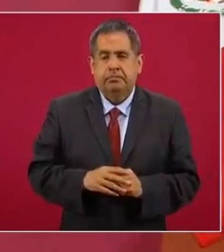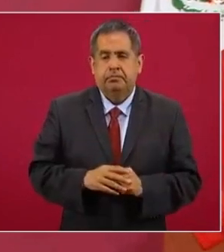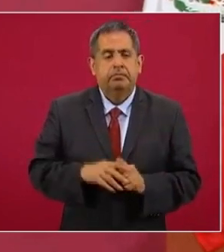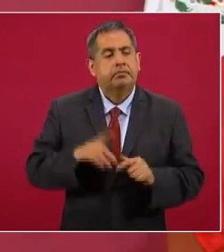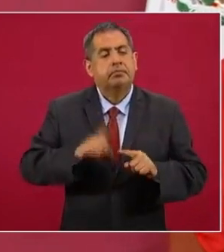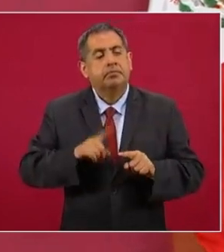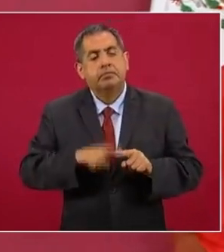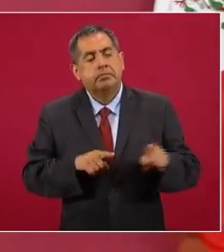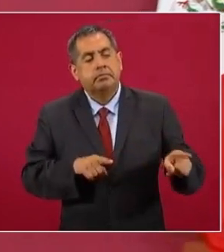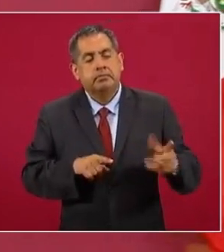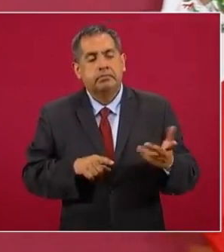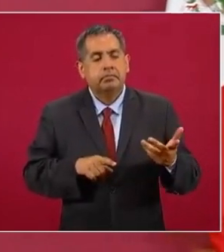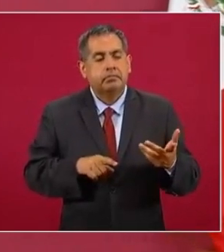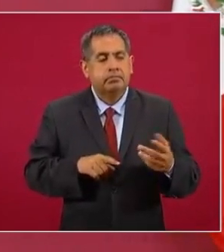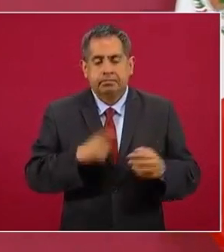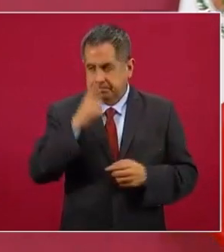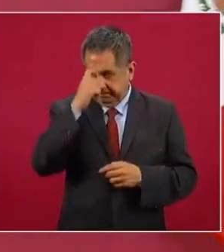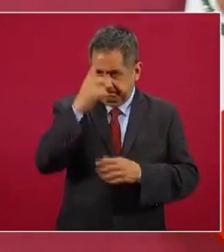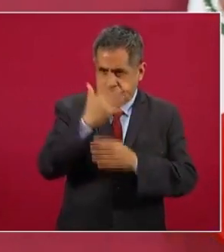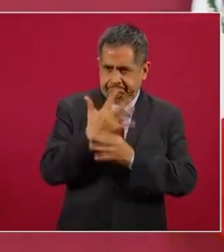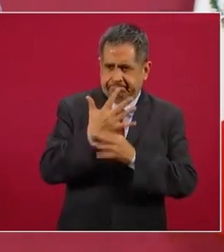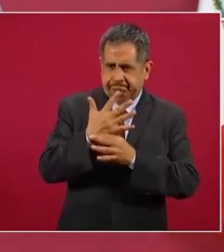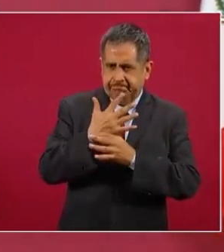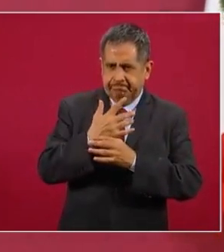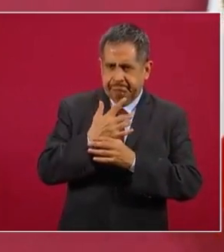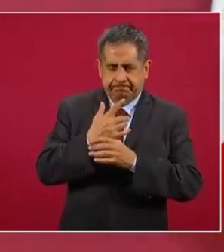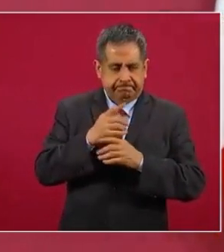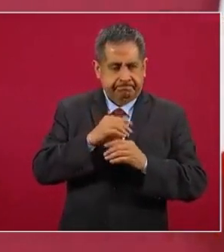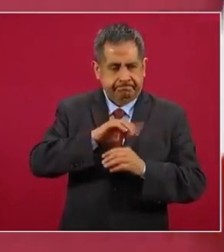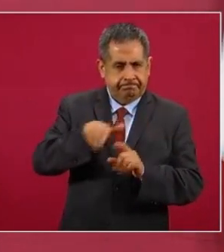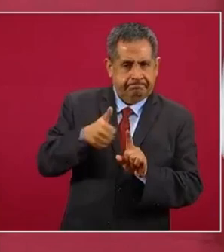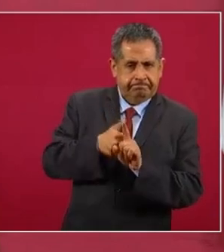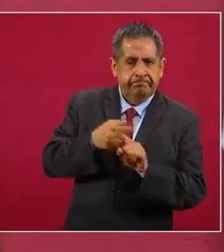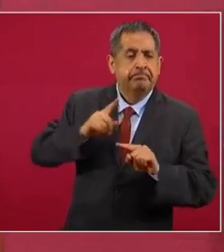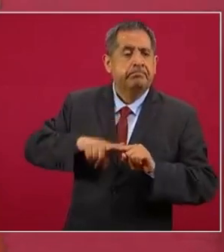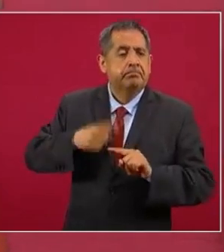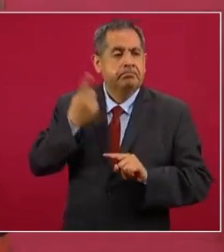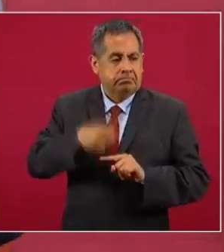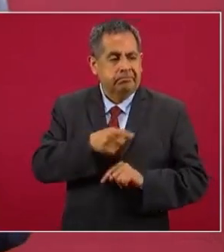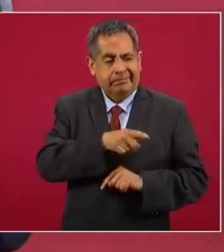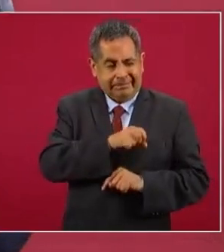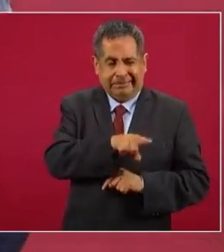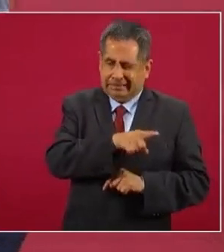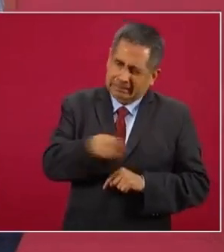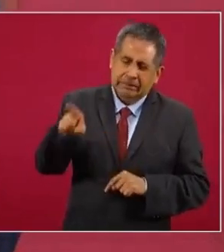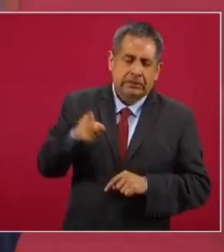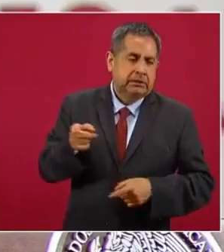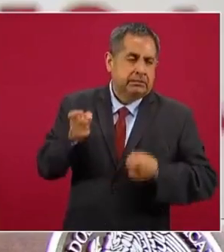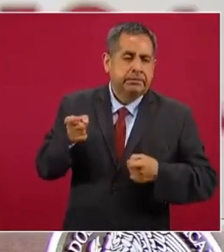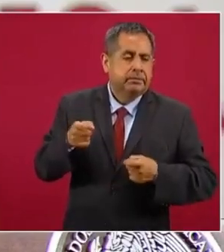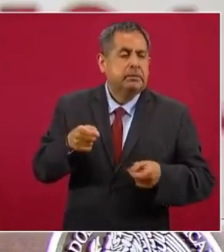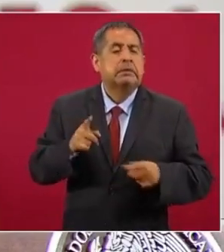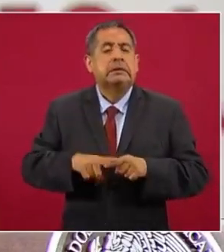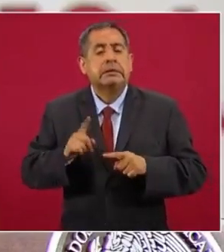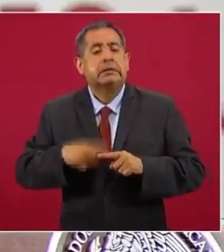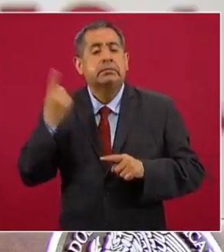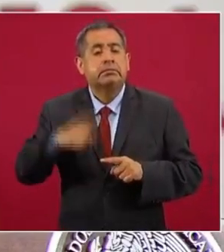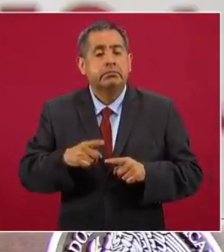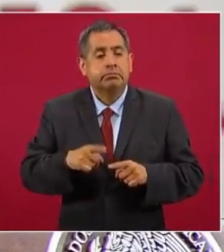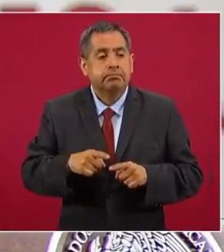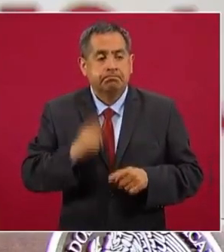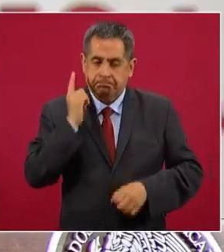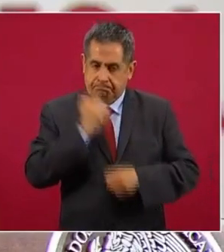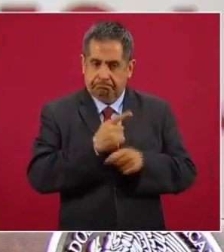¿Quién es el autor, el intelectual? ¿Quién dio la orden? ¿Y quiénes llevaron a